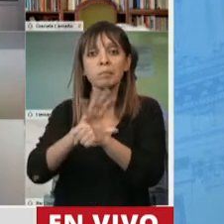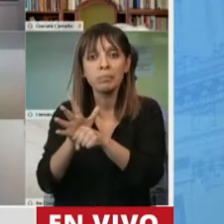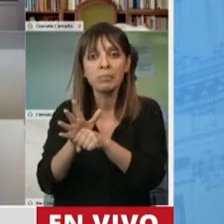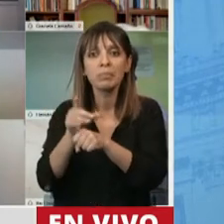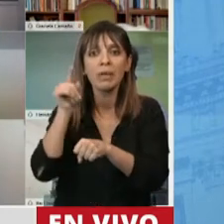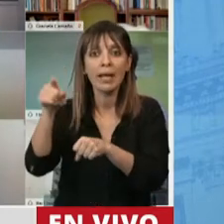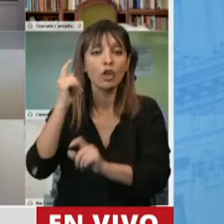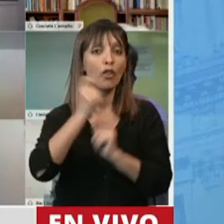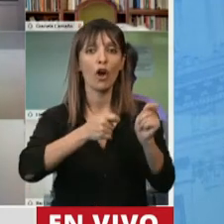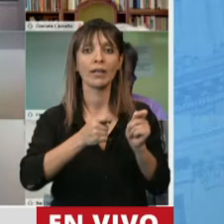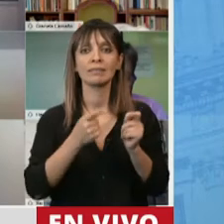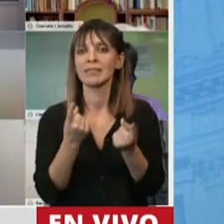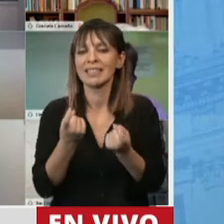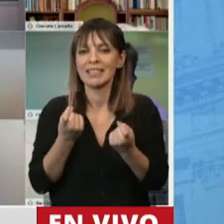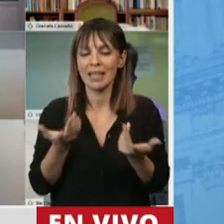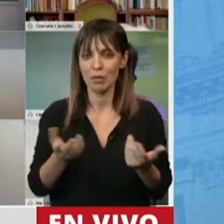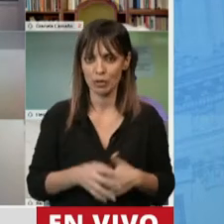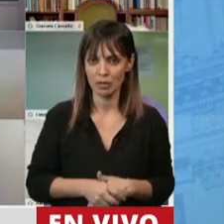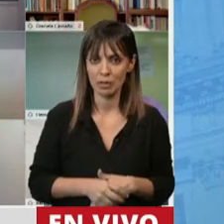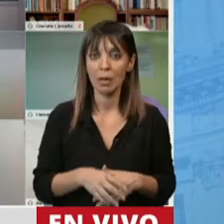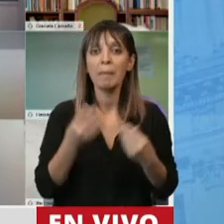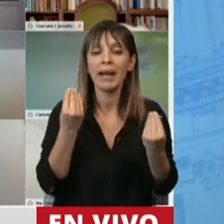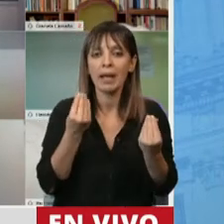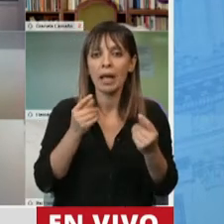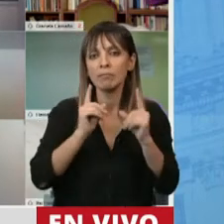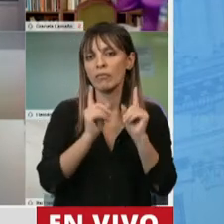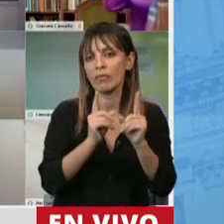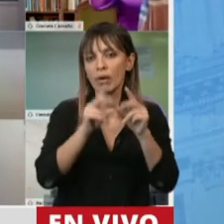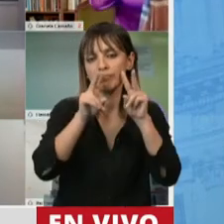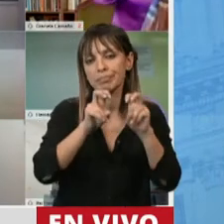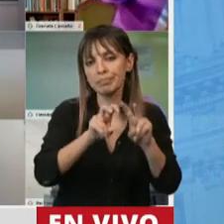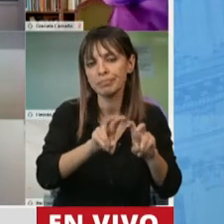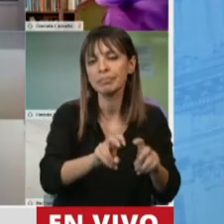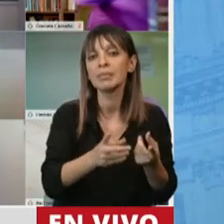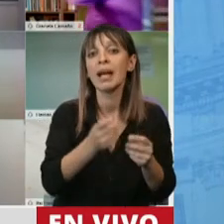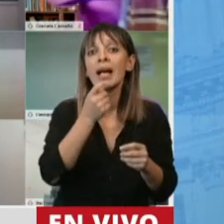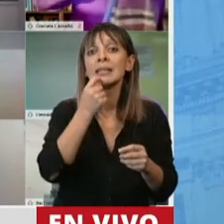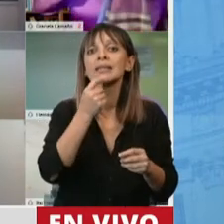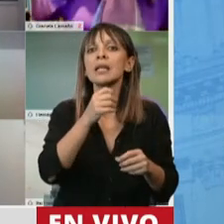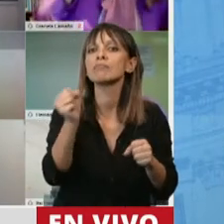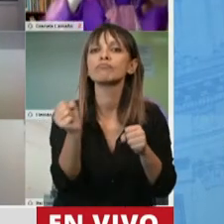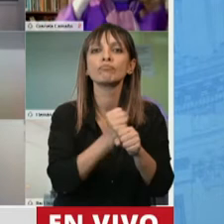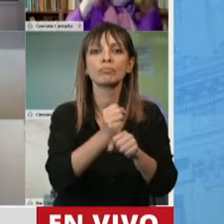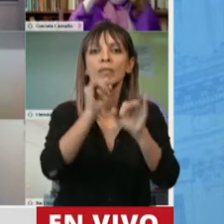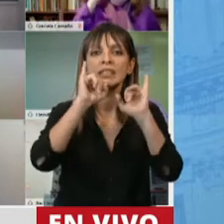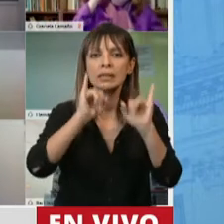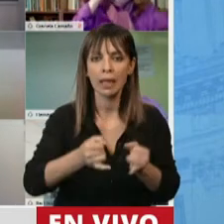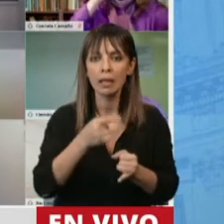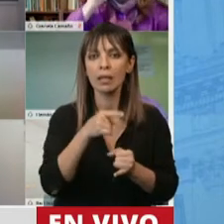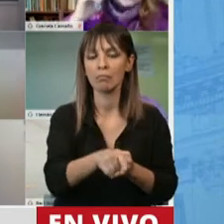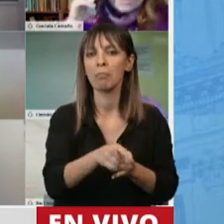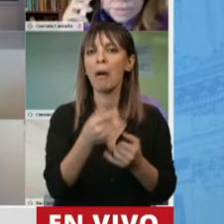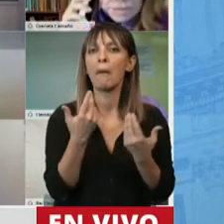su plasma, pero para seguir investigando. Y para llegar al caso en que se confirme la eficacia, tener